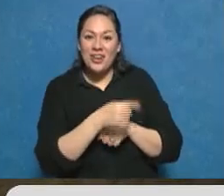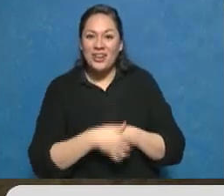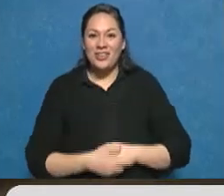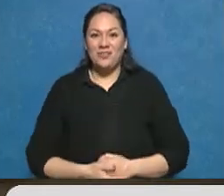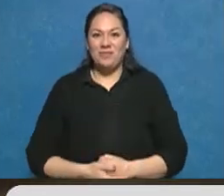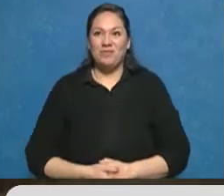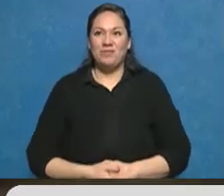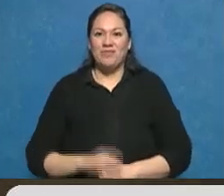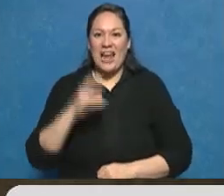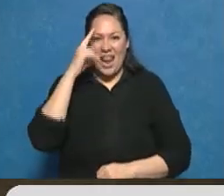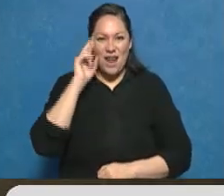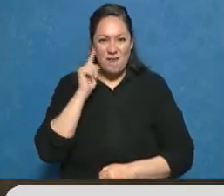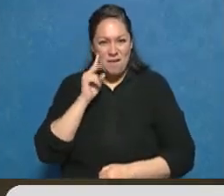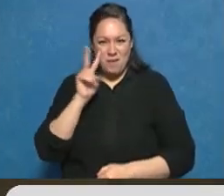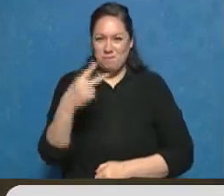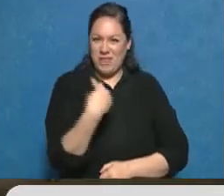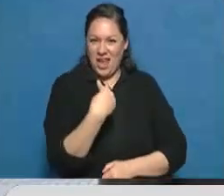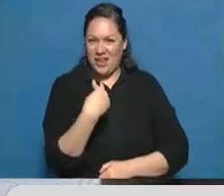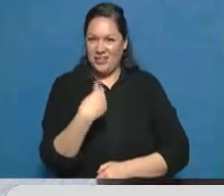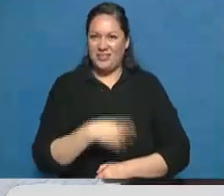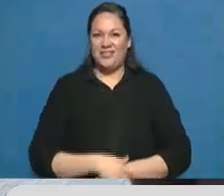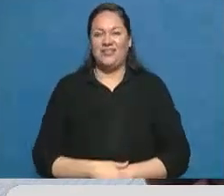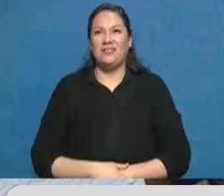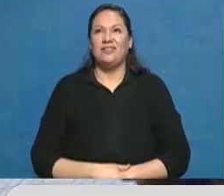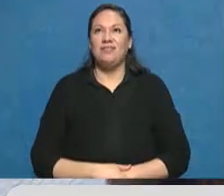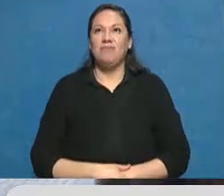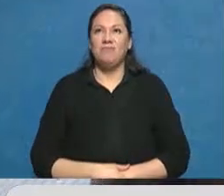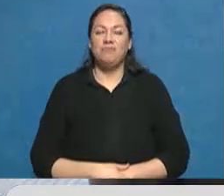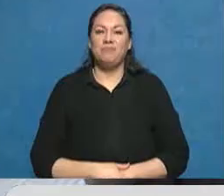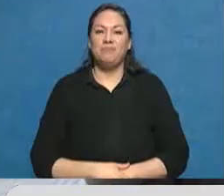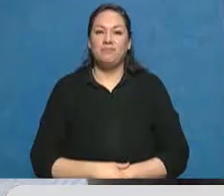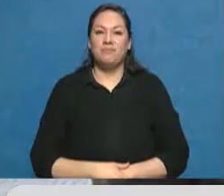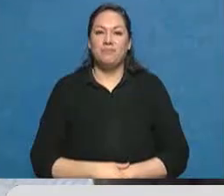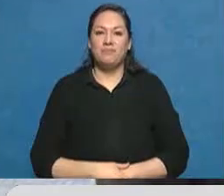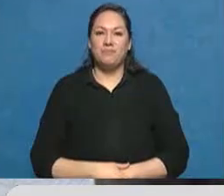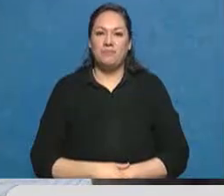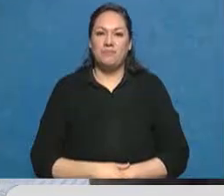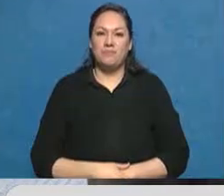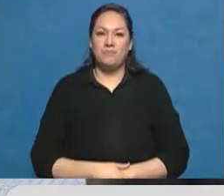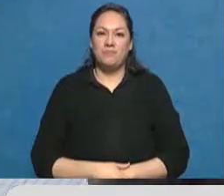vos? ¿Sí? Mirás por Canal 9 el Santo Patrono.